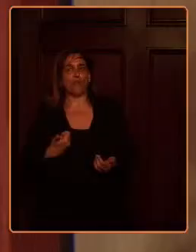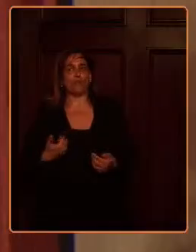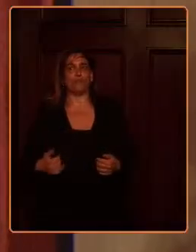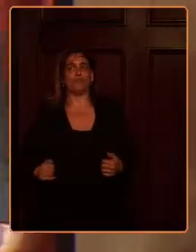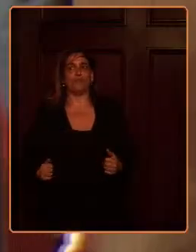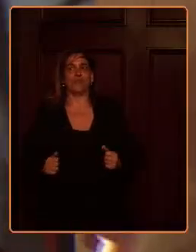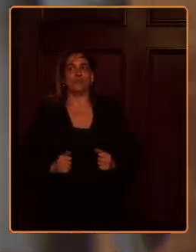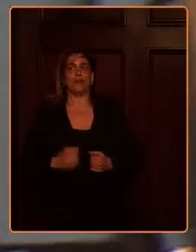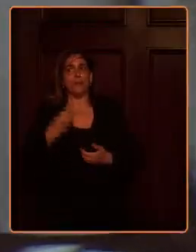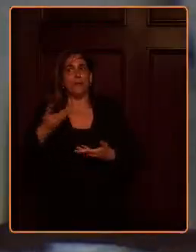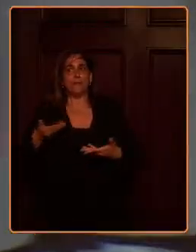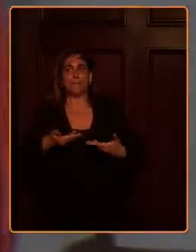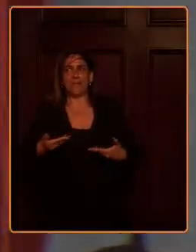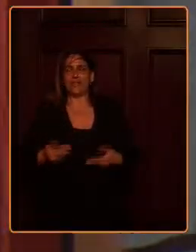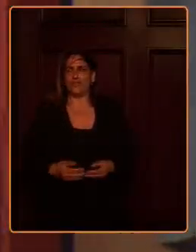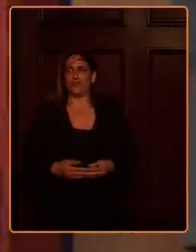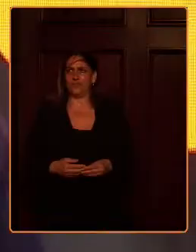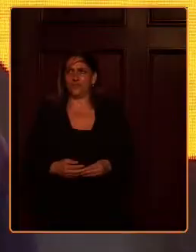Bienvenido.